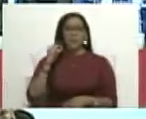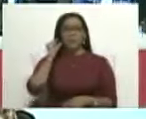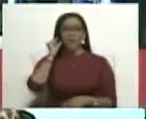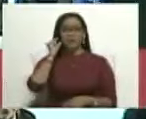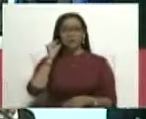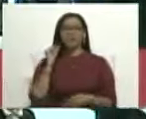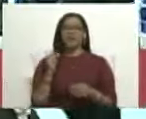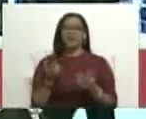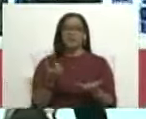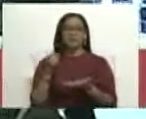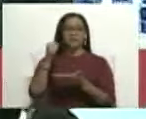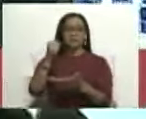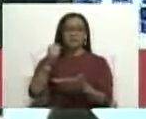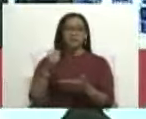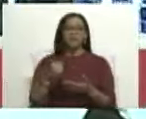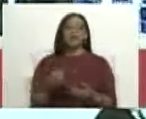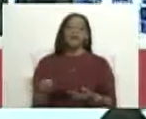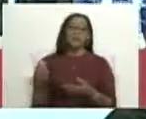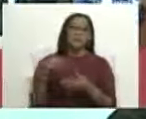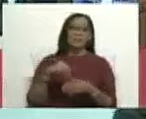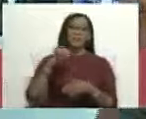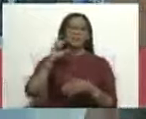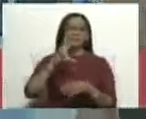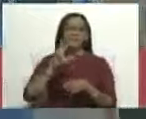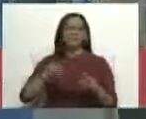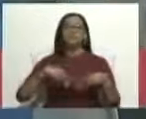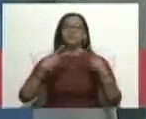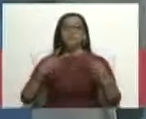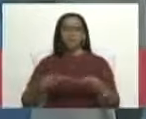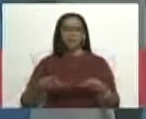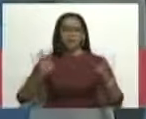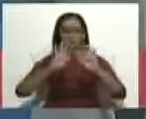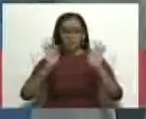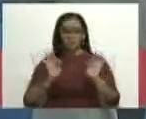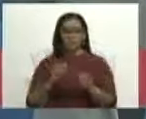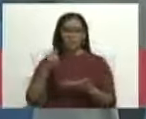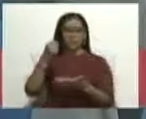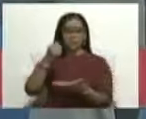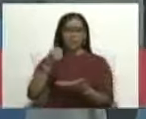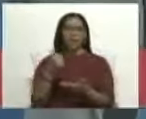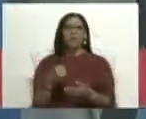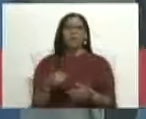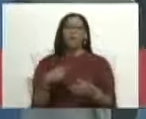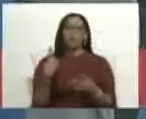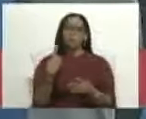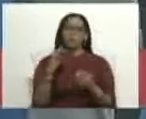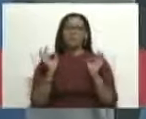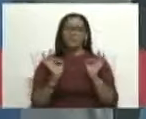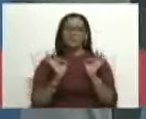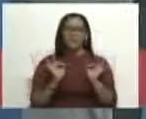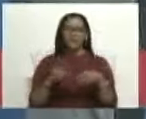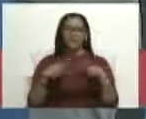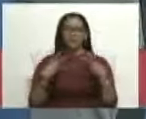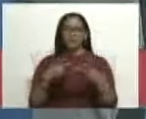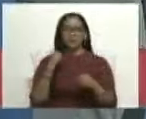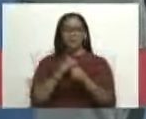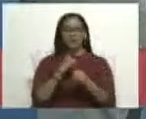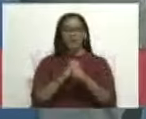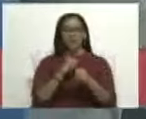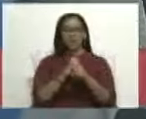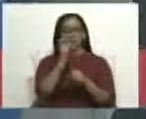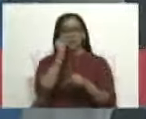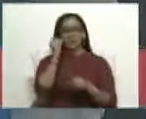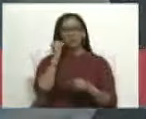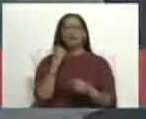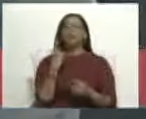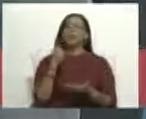edición se entregan además tres nuevas menciones del premio. Un premio especial a la innovación de los trabajadores y las trabajadoras, un